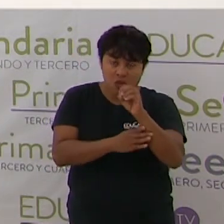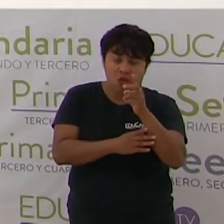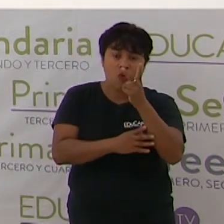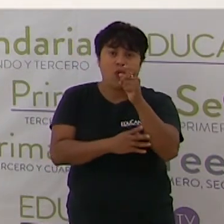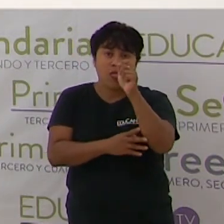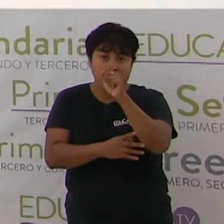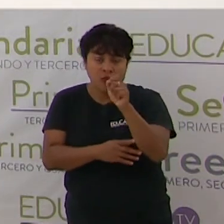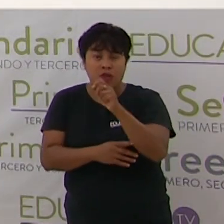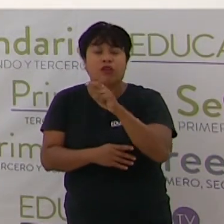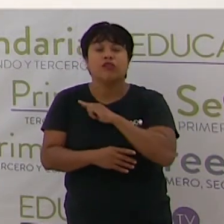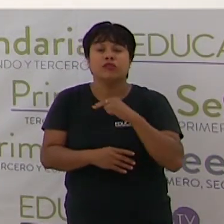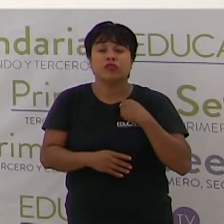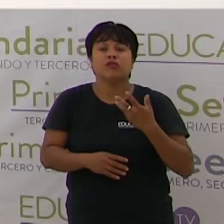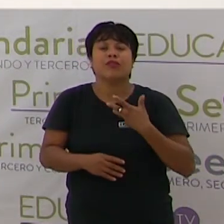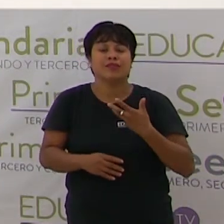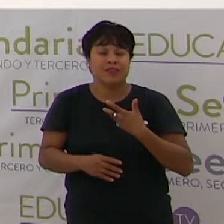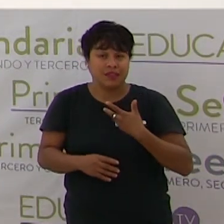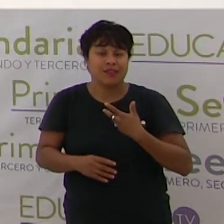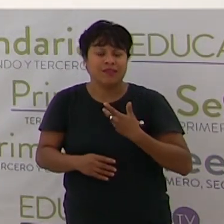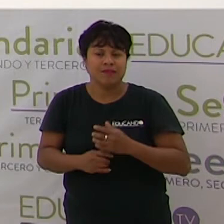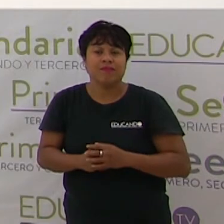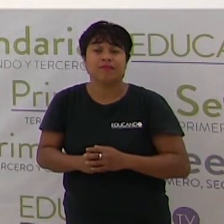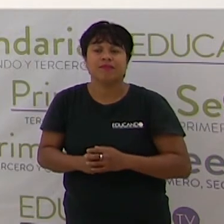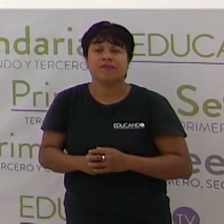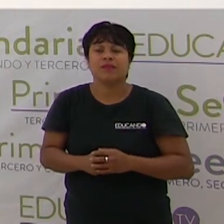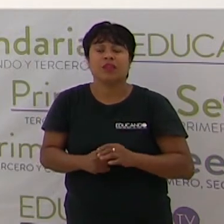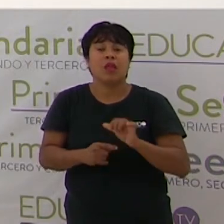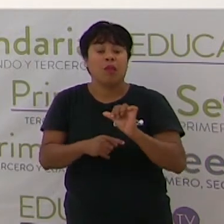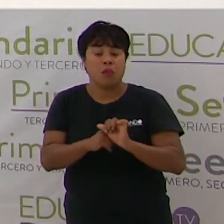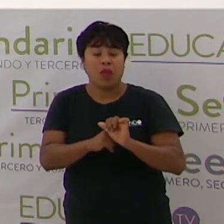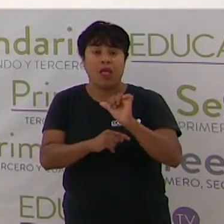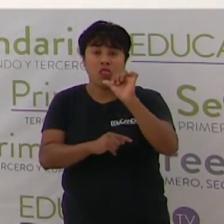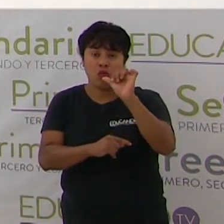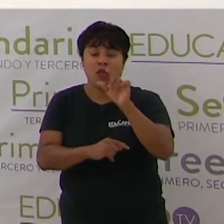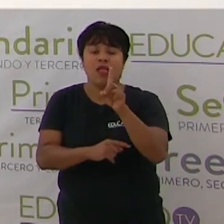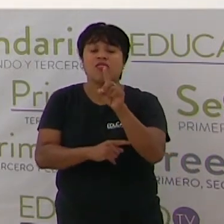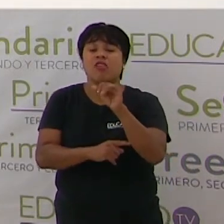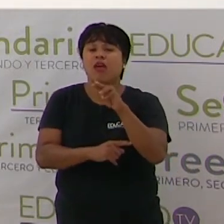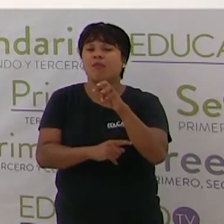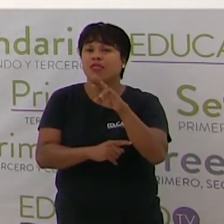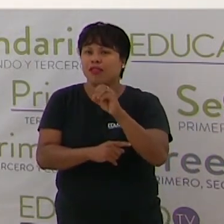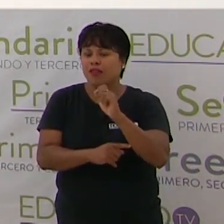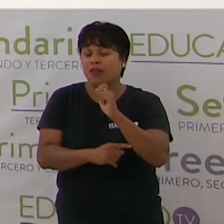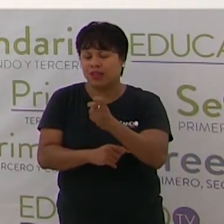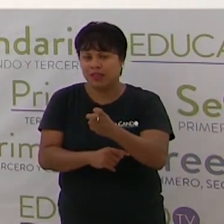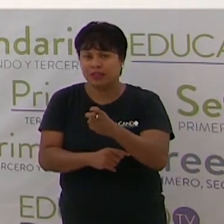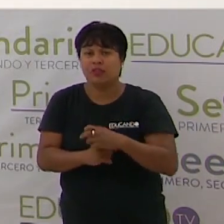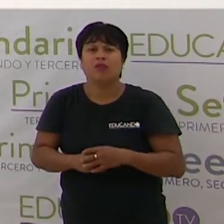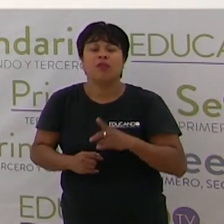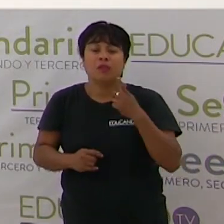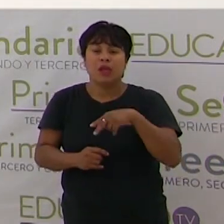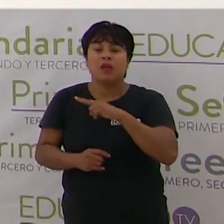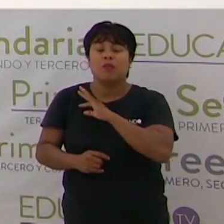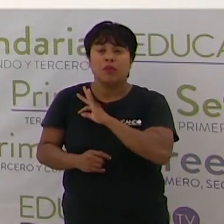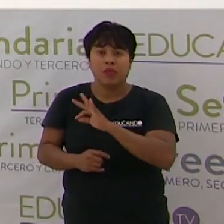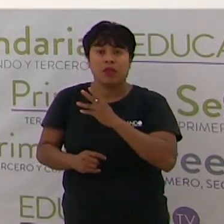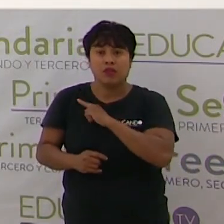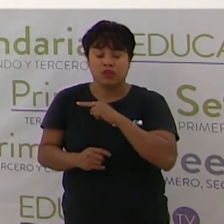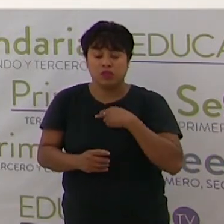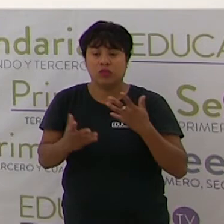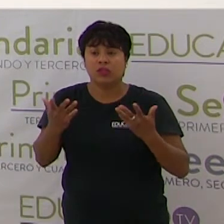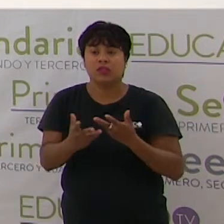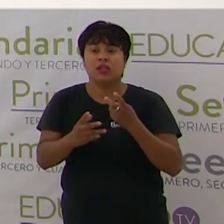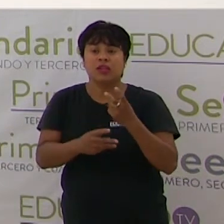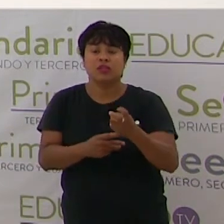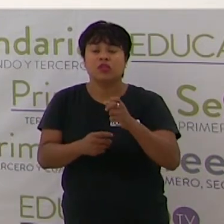pues lo vamos a tener fácilmente. Por la altura, pues es el diámetro de una esfera. Entonces para calcular el volumen de una esfera podemos